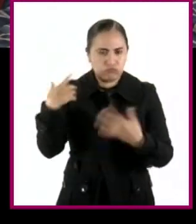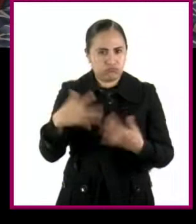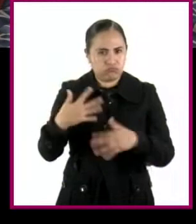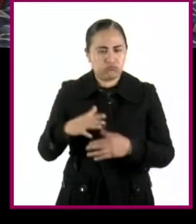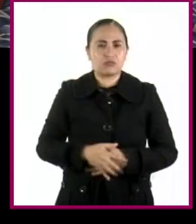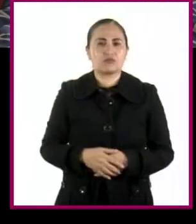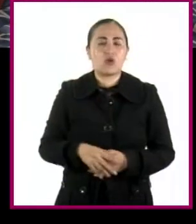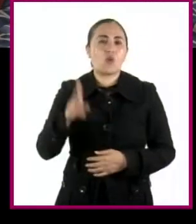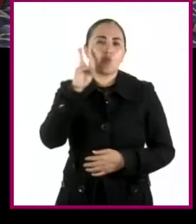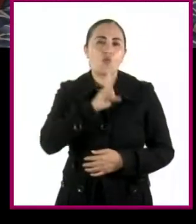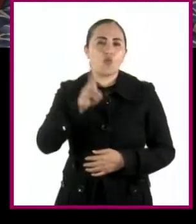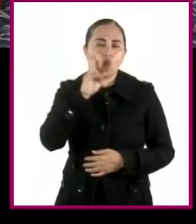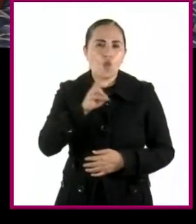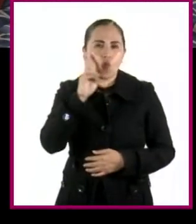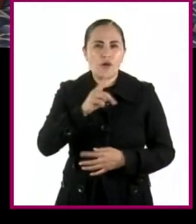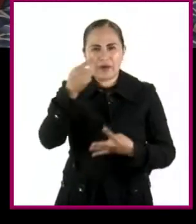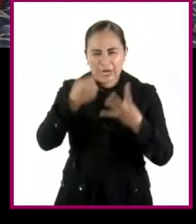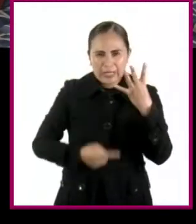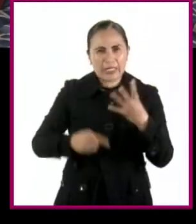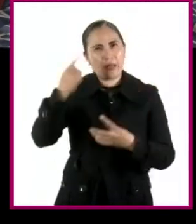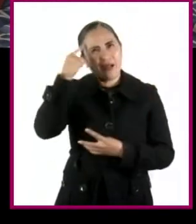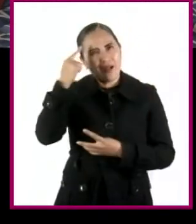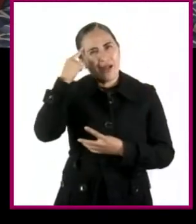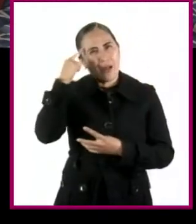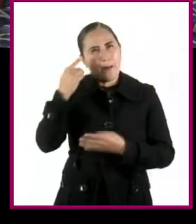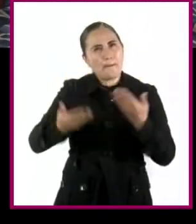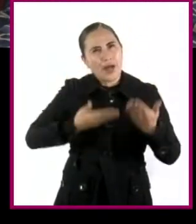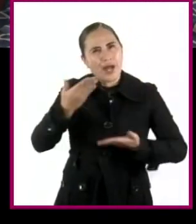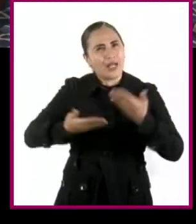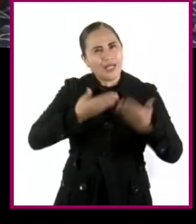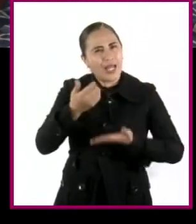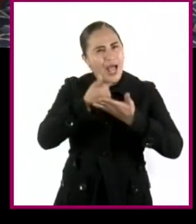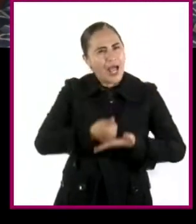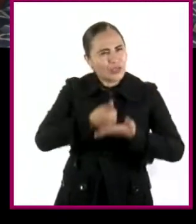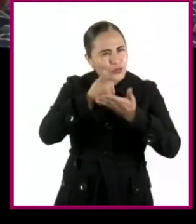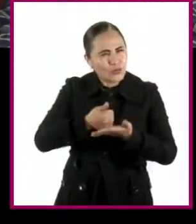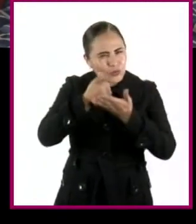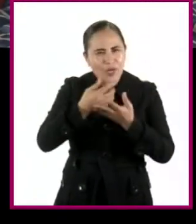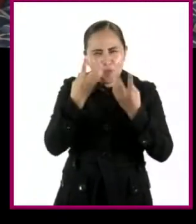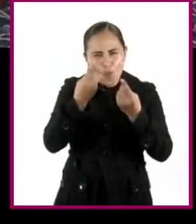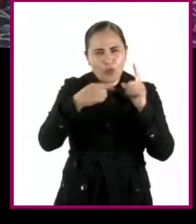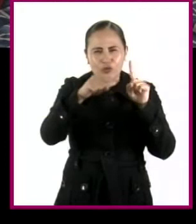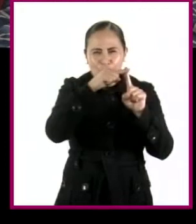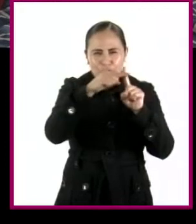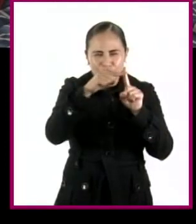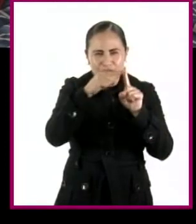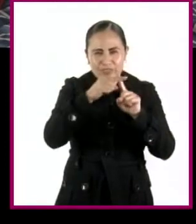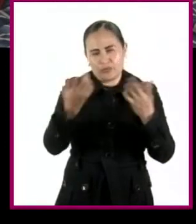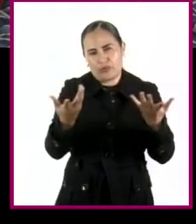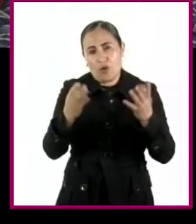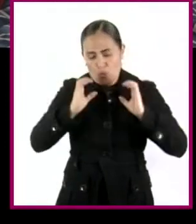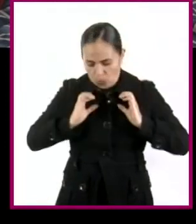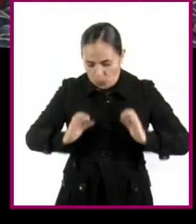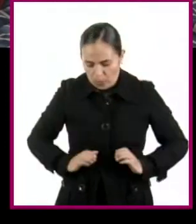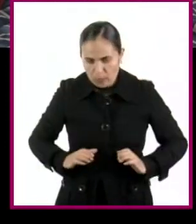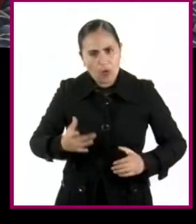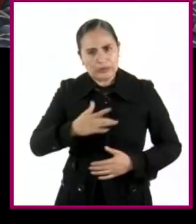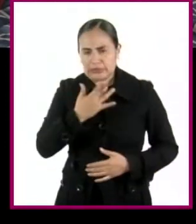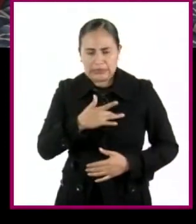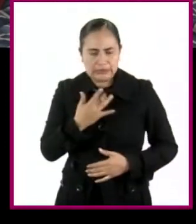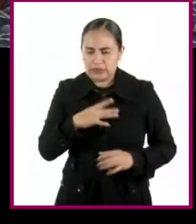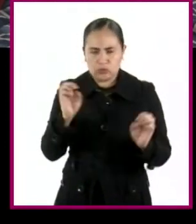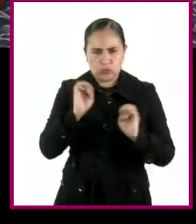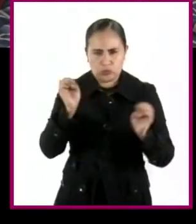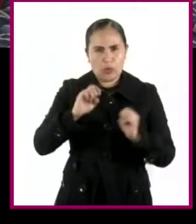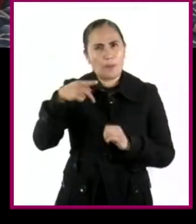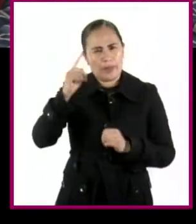pequeña muestra de que el baile te vuela la cabeza en muchos sentidos. Positivos, claro. Físicamente no sentiste las sensaciones,